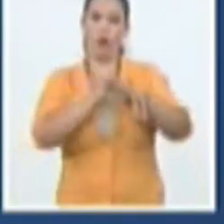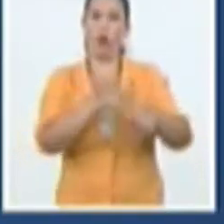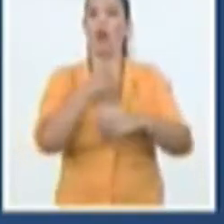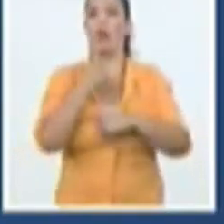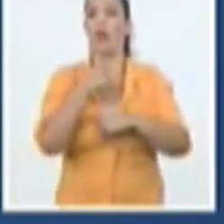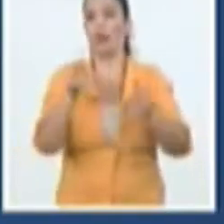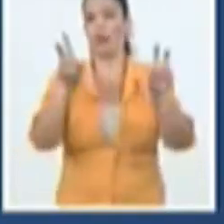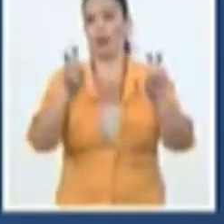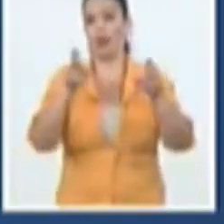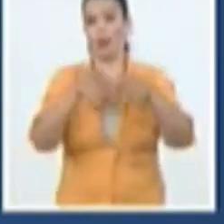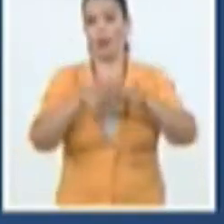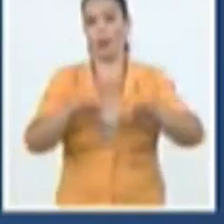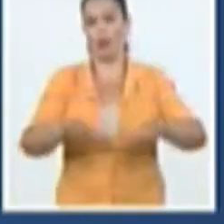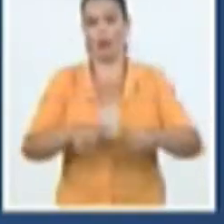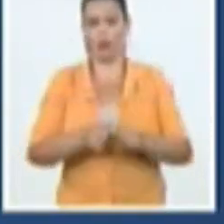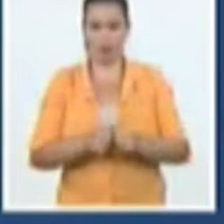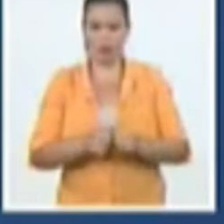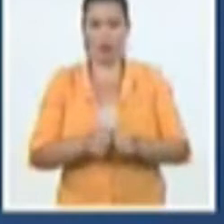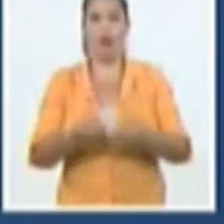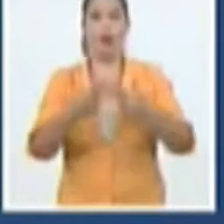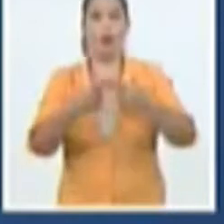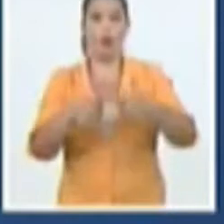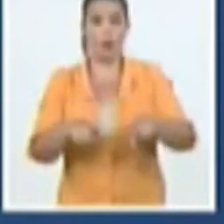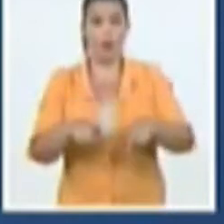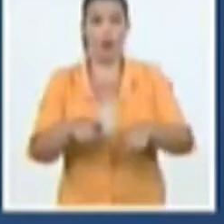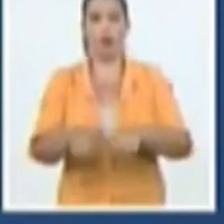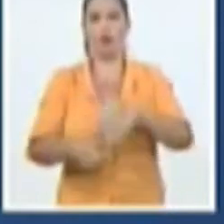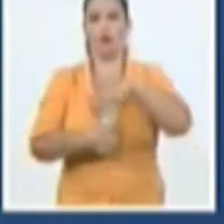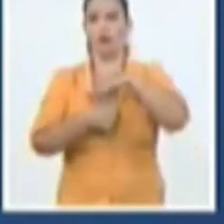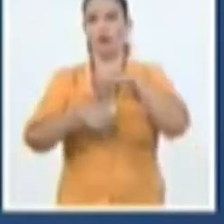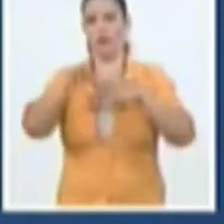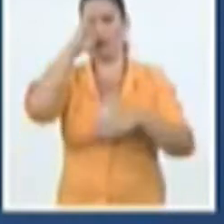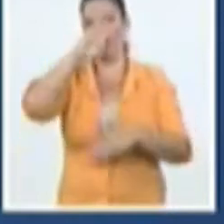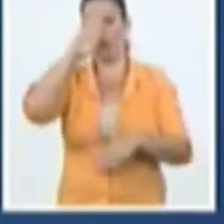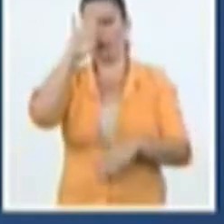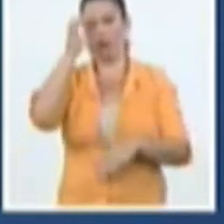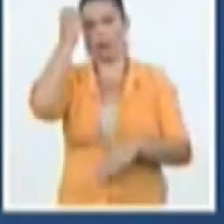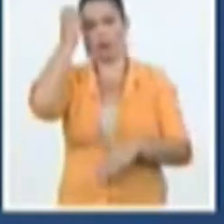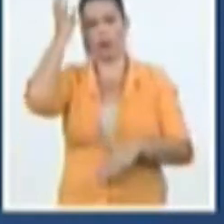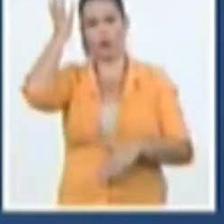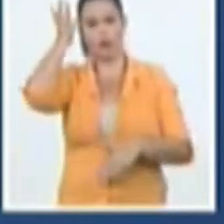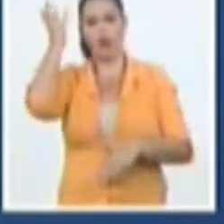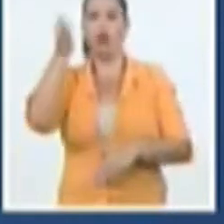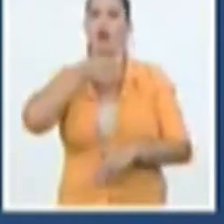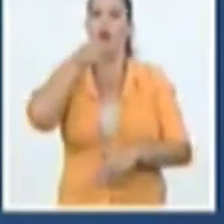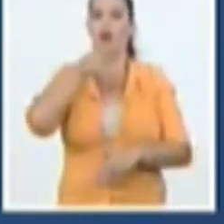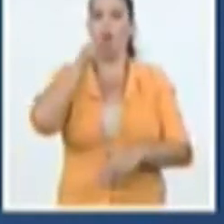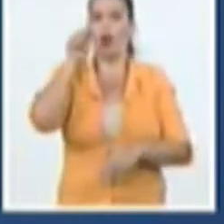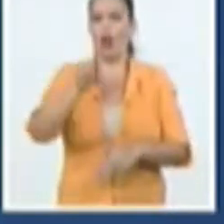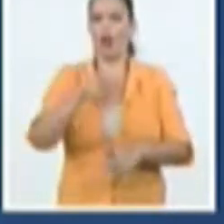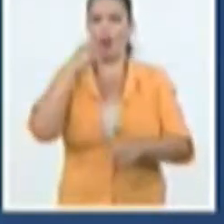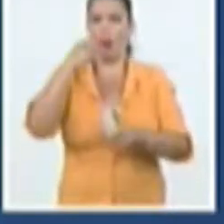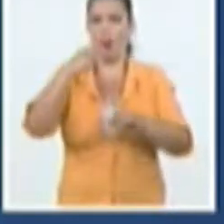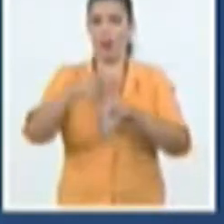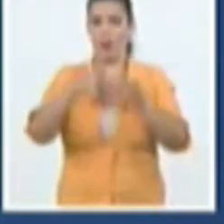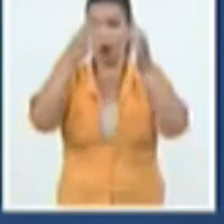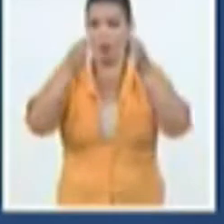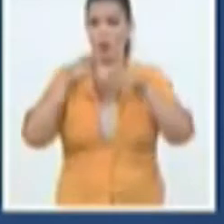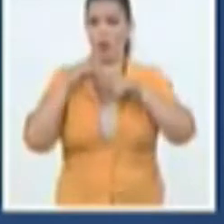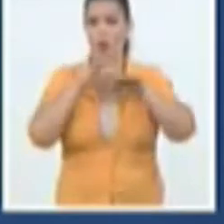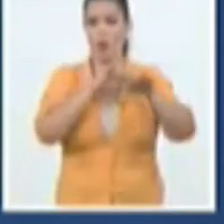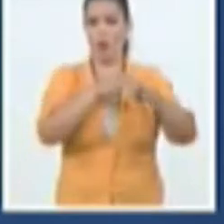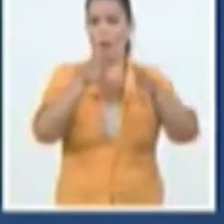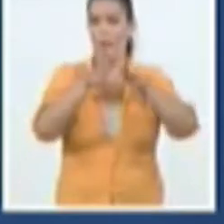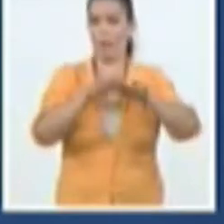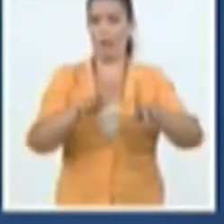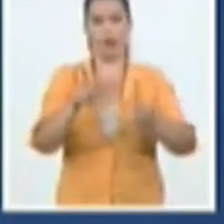se refirió a que no es más que una escalada en el modo de actuar contra la revolución y un desafío a las